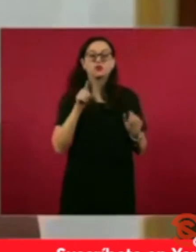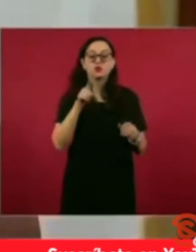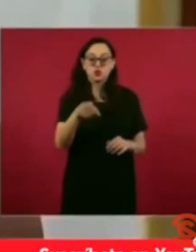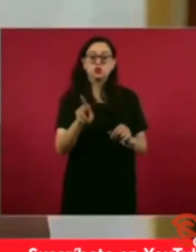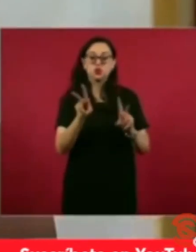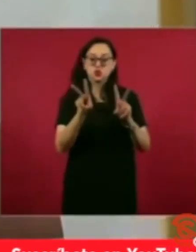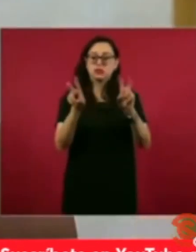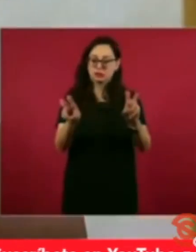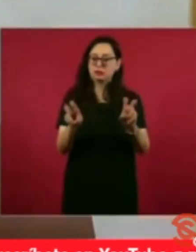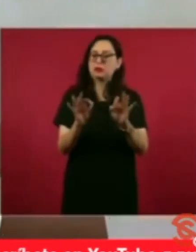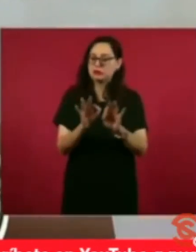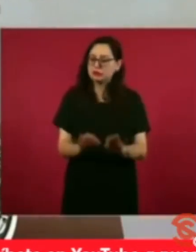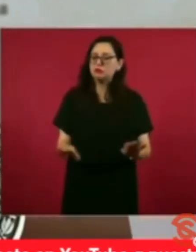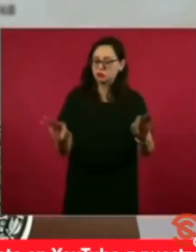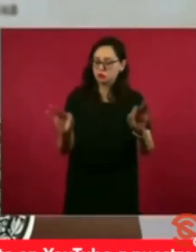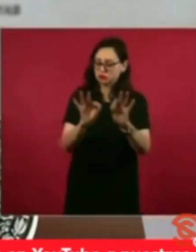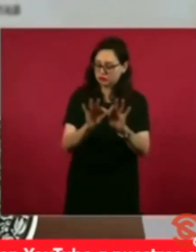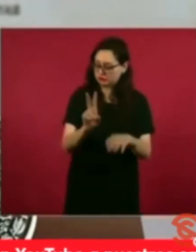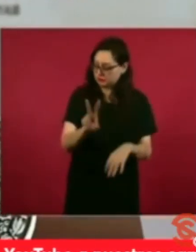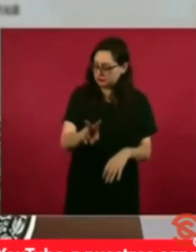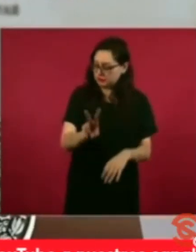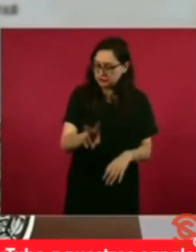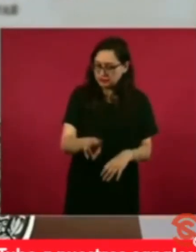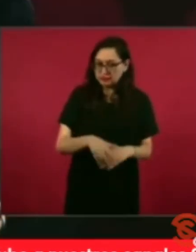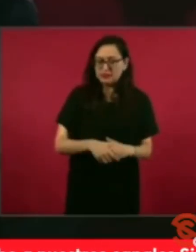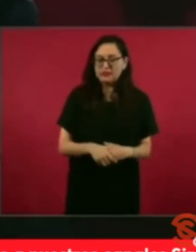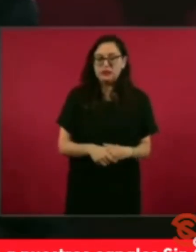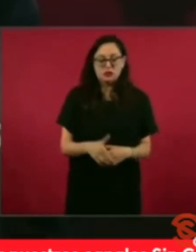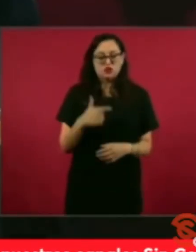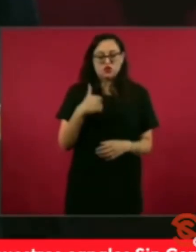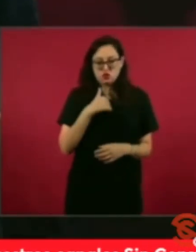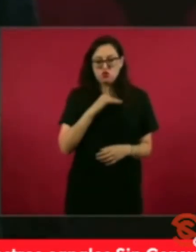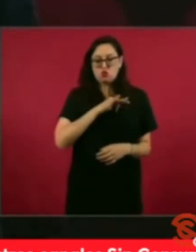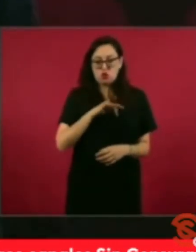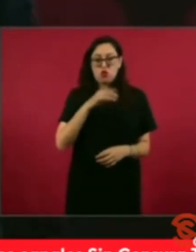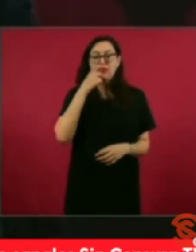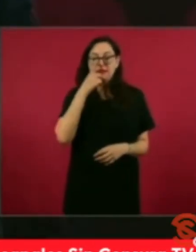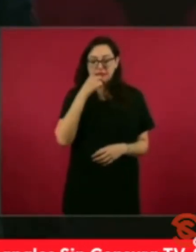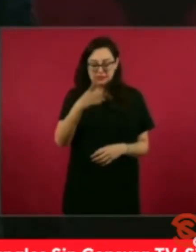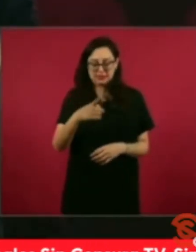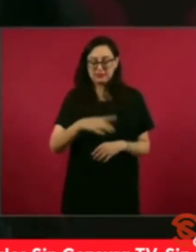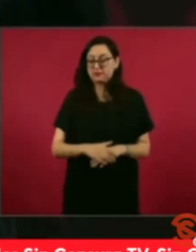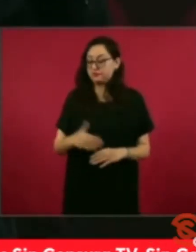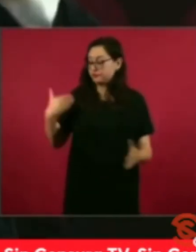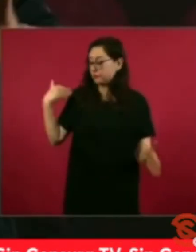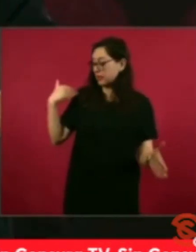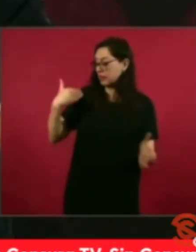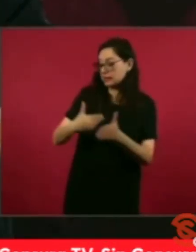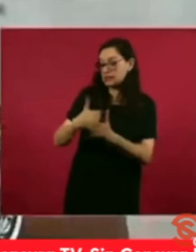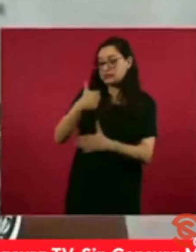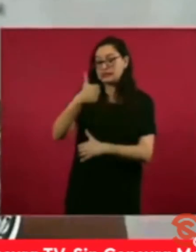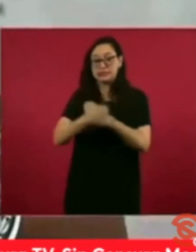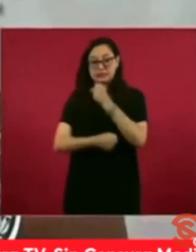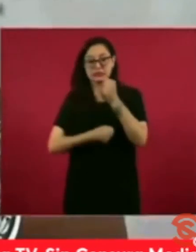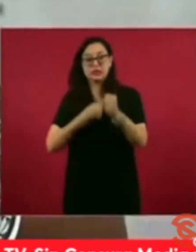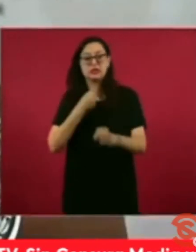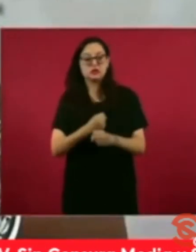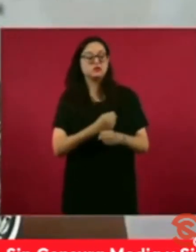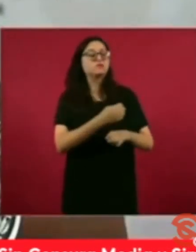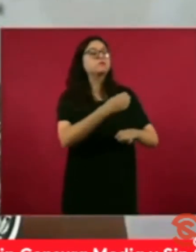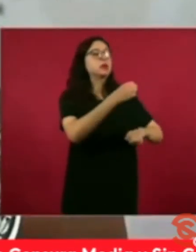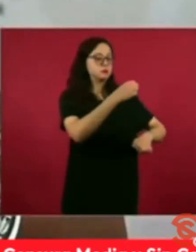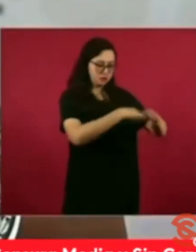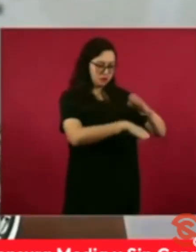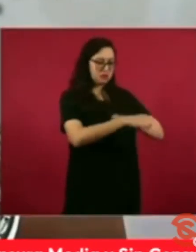que le fue bien en mi sexenio, y se puede probar, a empresarios y a